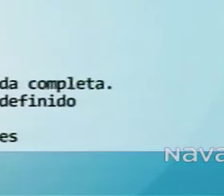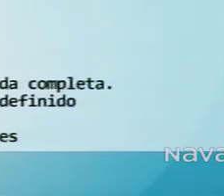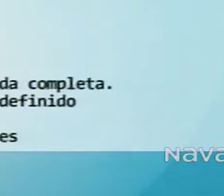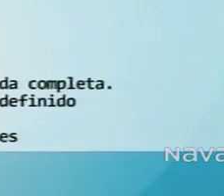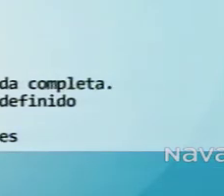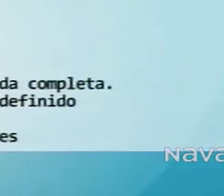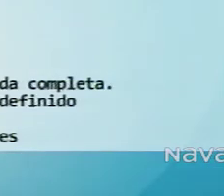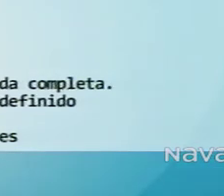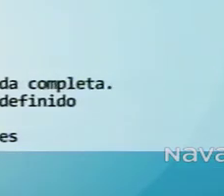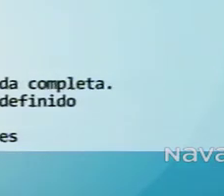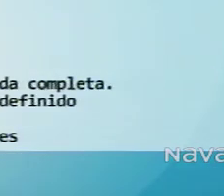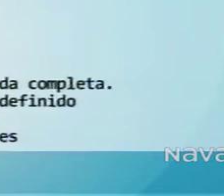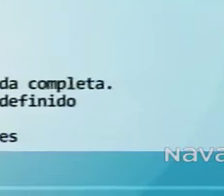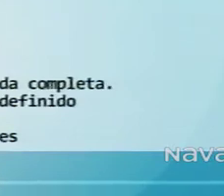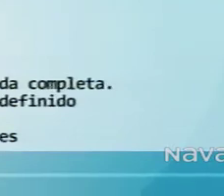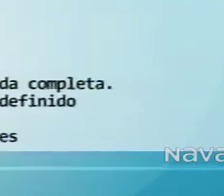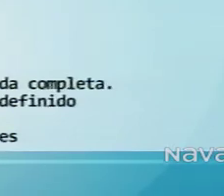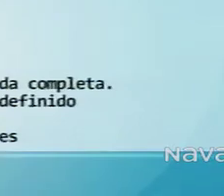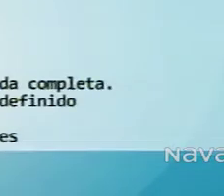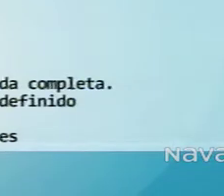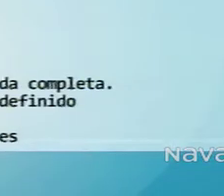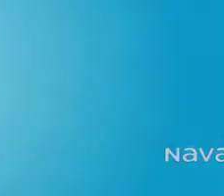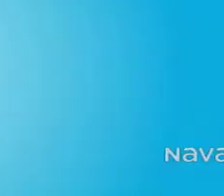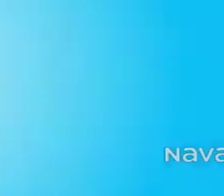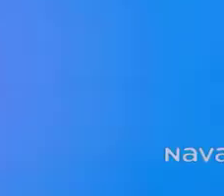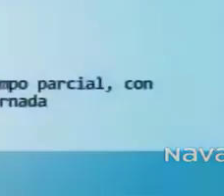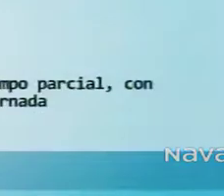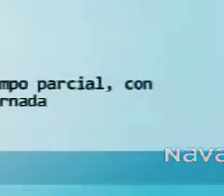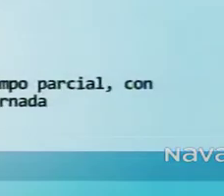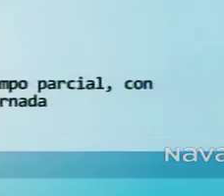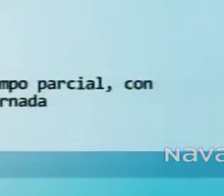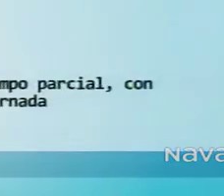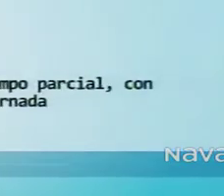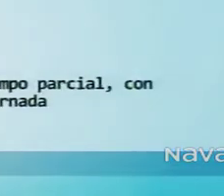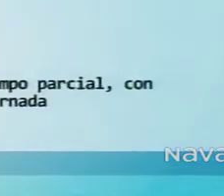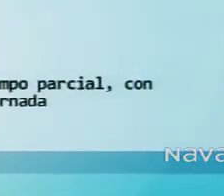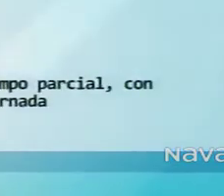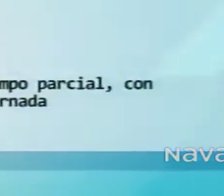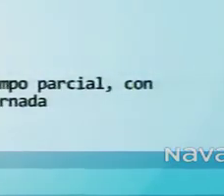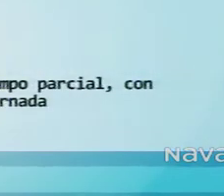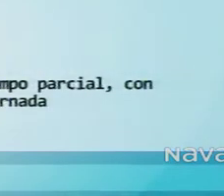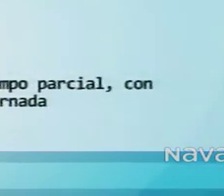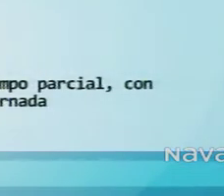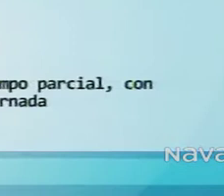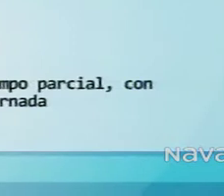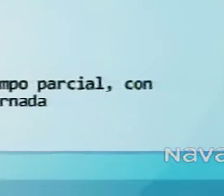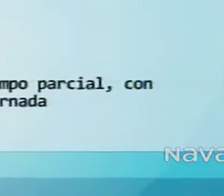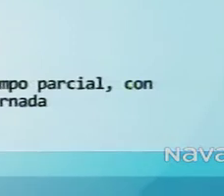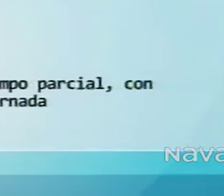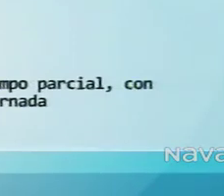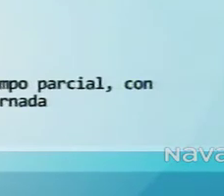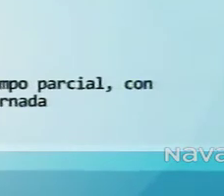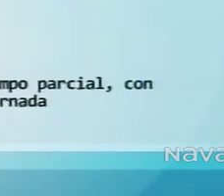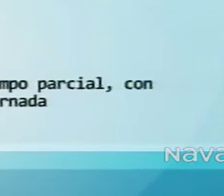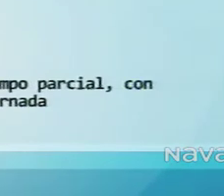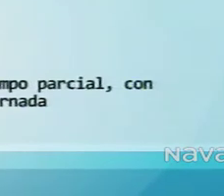arroba general guión agrícola punto es. Y si tienes un título de formación profesional en estética